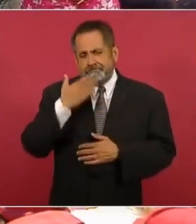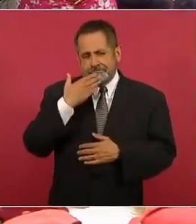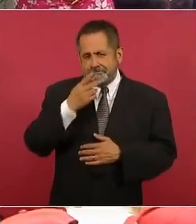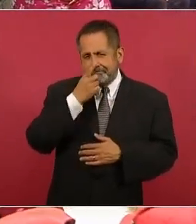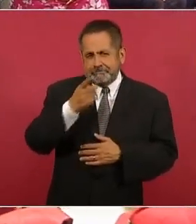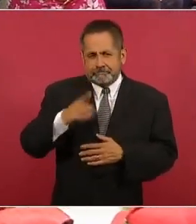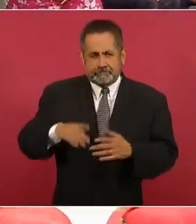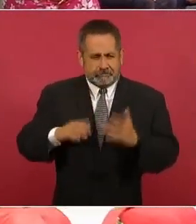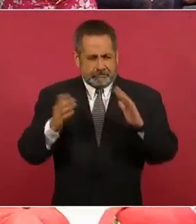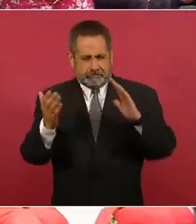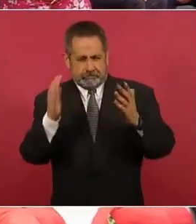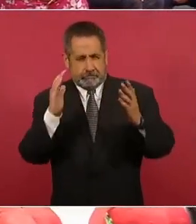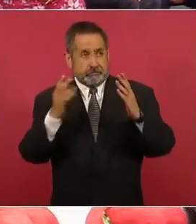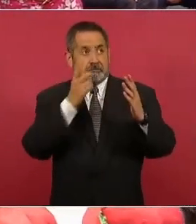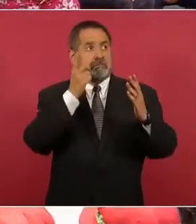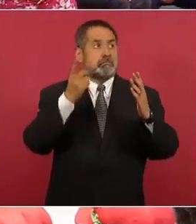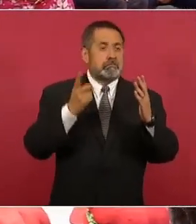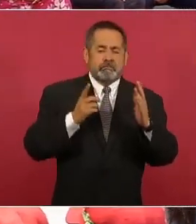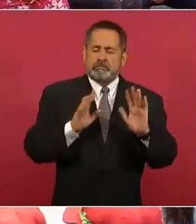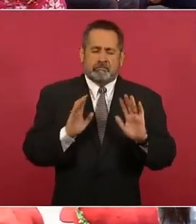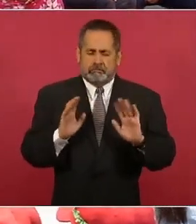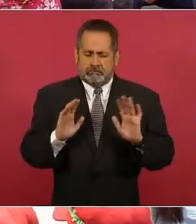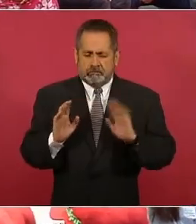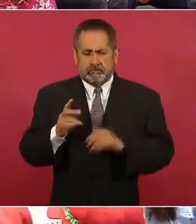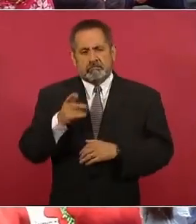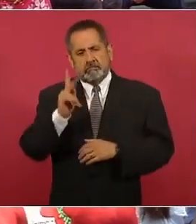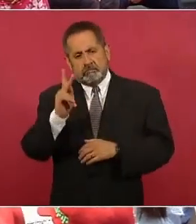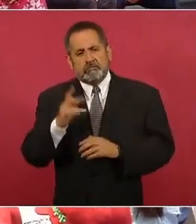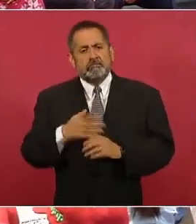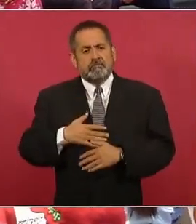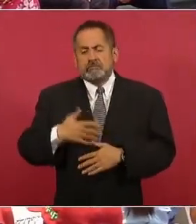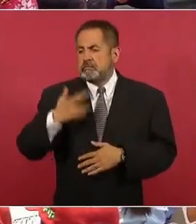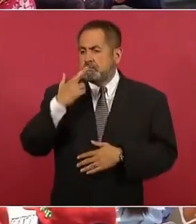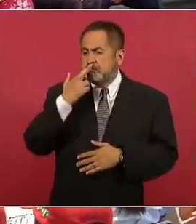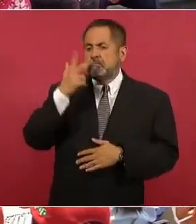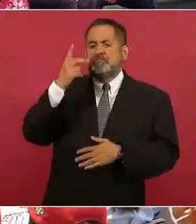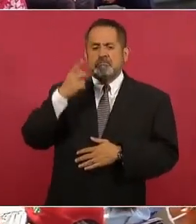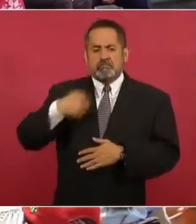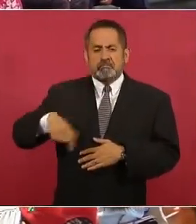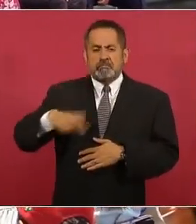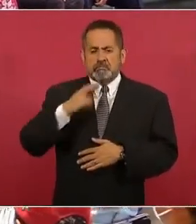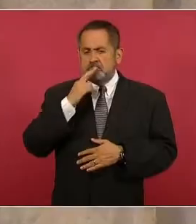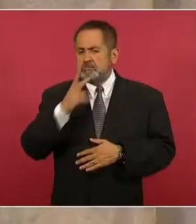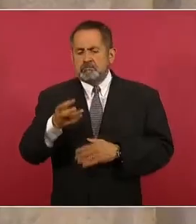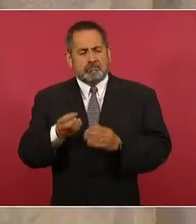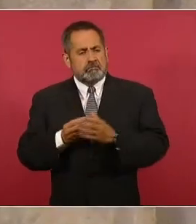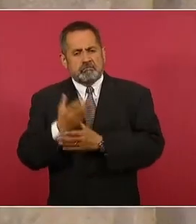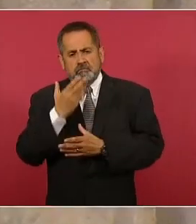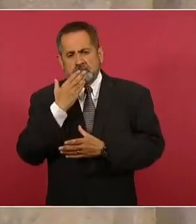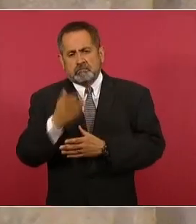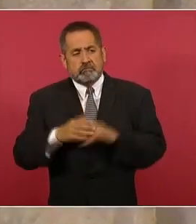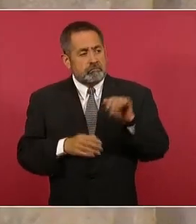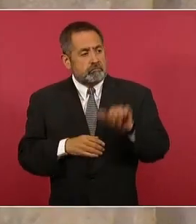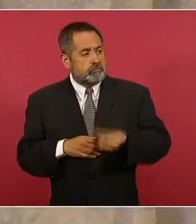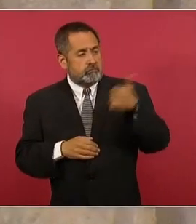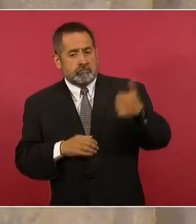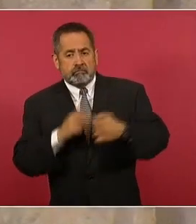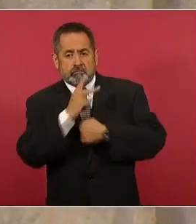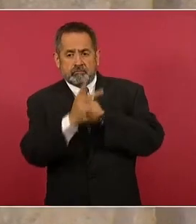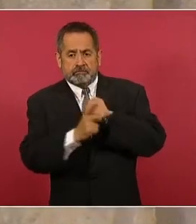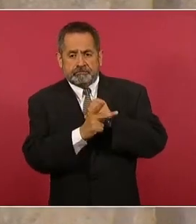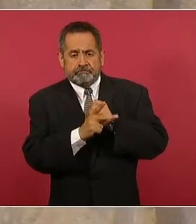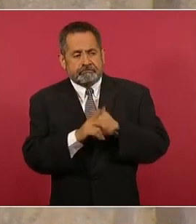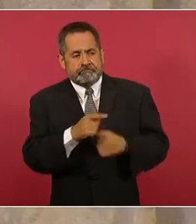conveniente comparar, tuvimos mejores resultados que otros países.